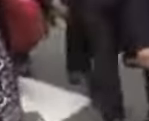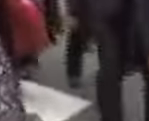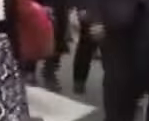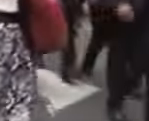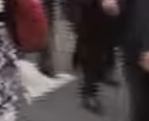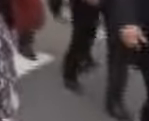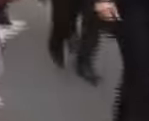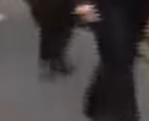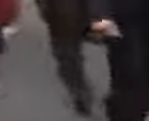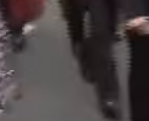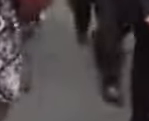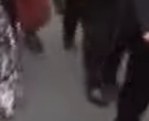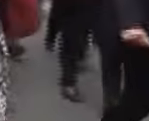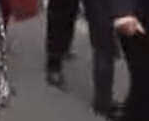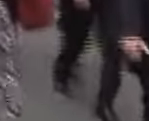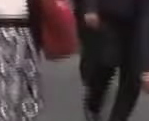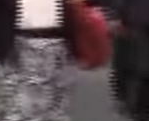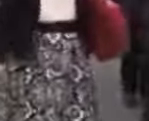Sechura!